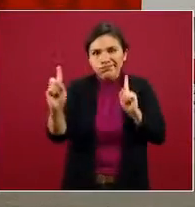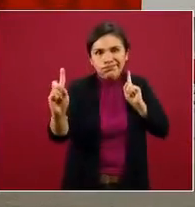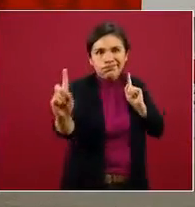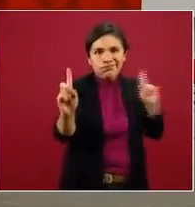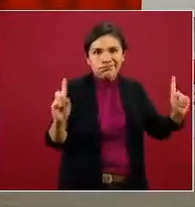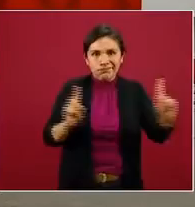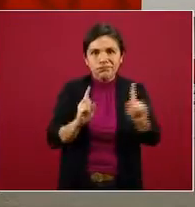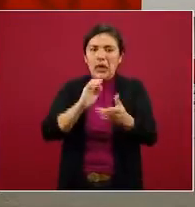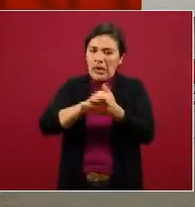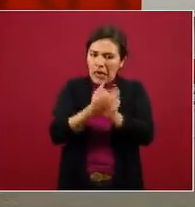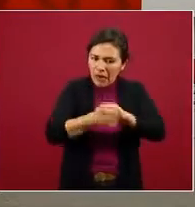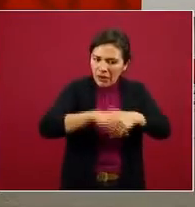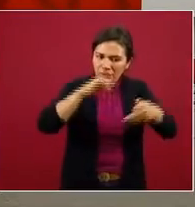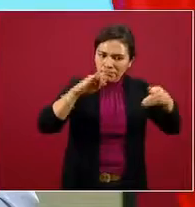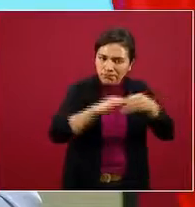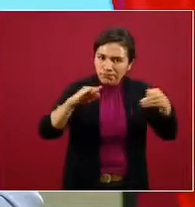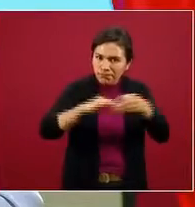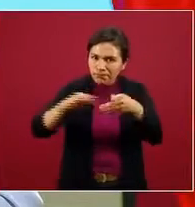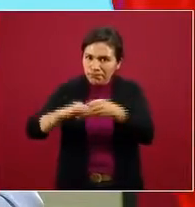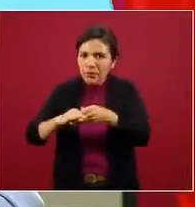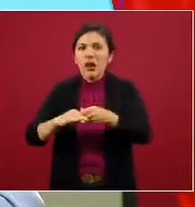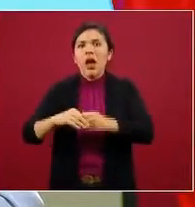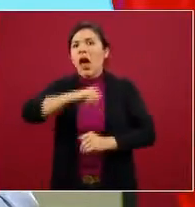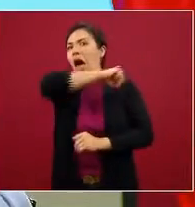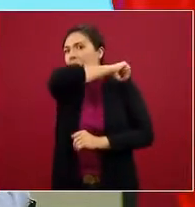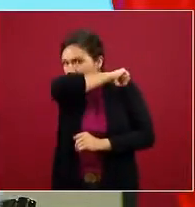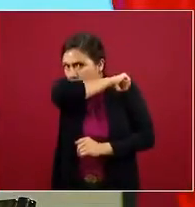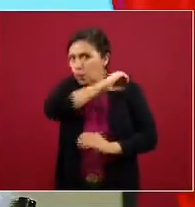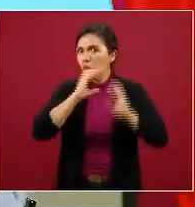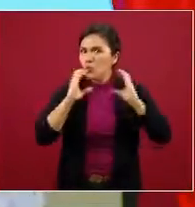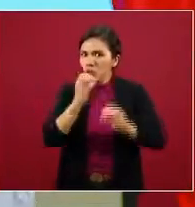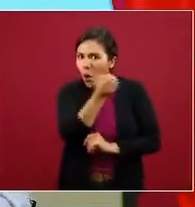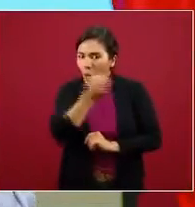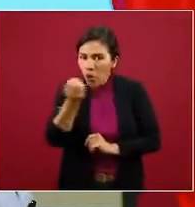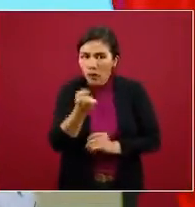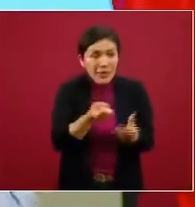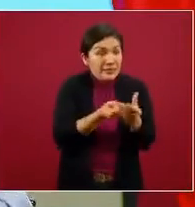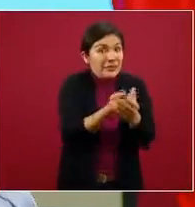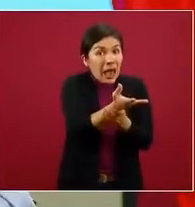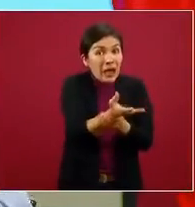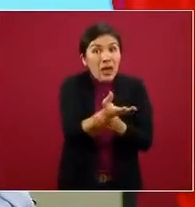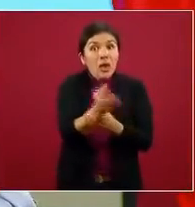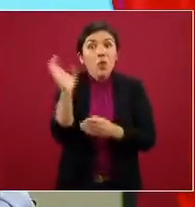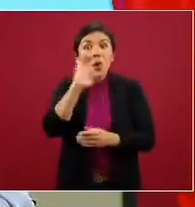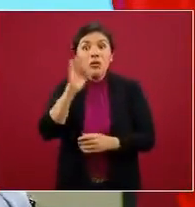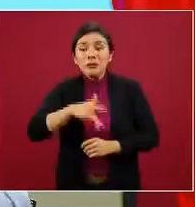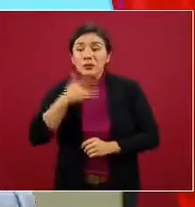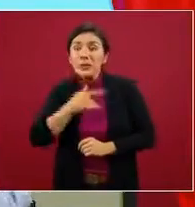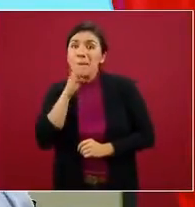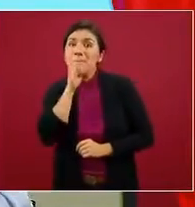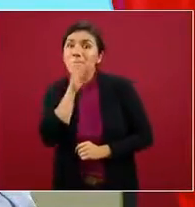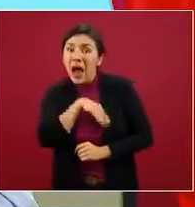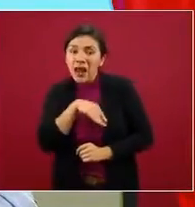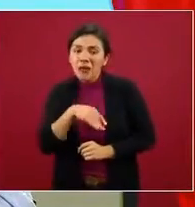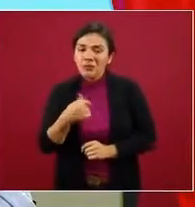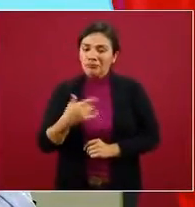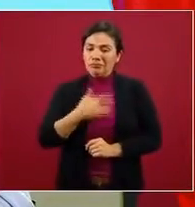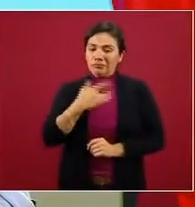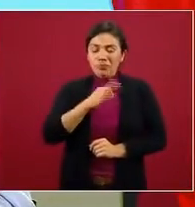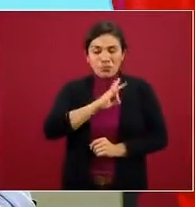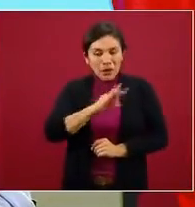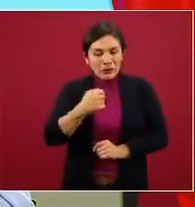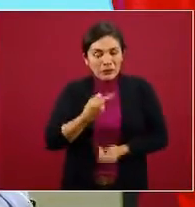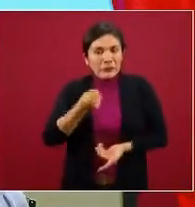distancia, se lavan las manos, hacen el estornudo de etiqueta, no salen cuando tienen síntomas porque identifican que